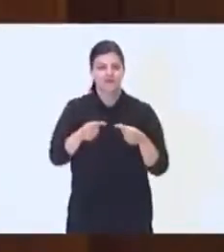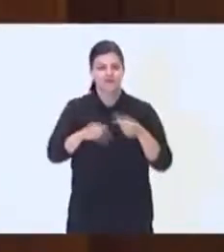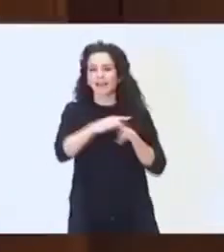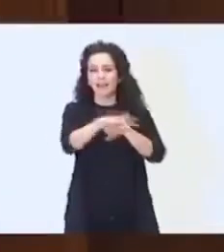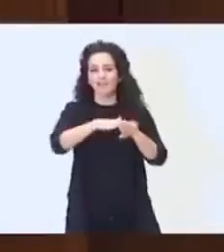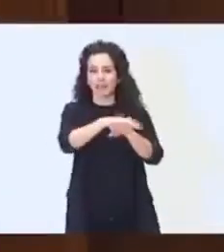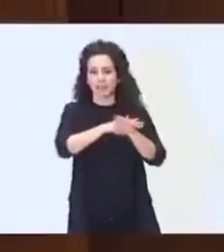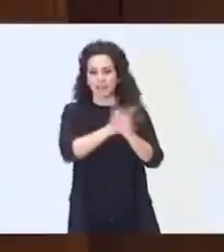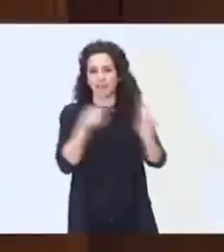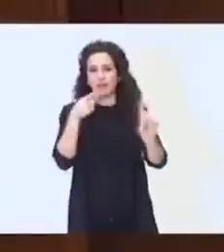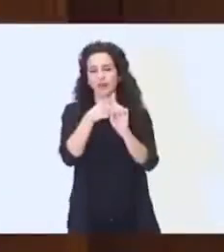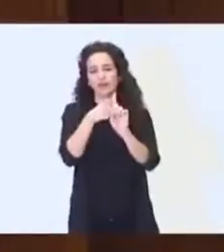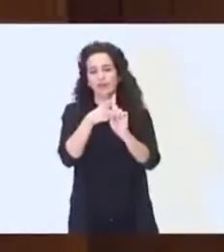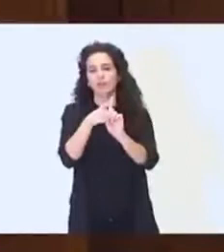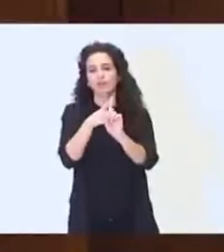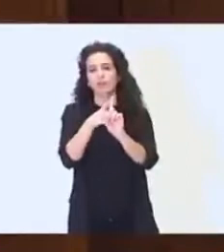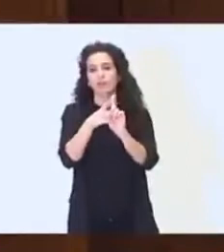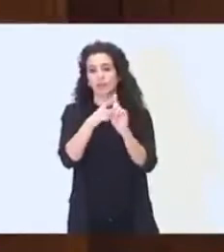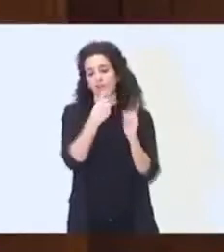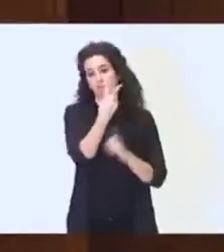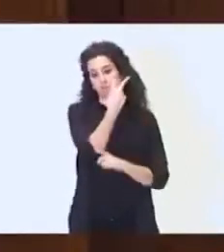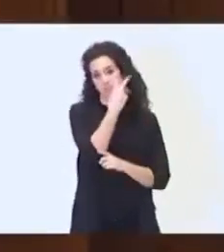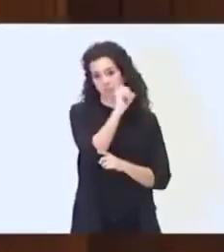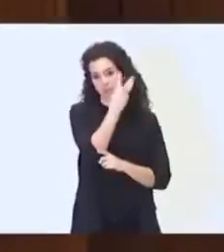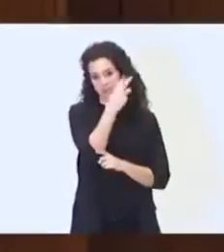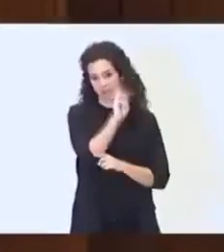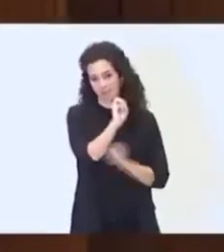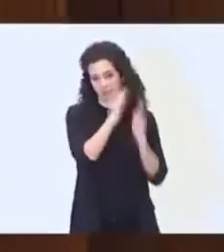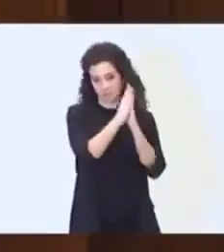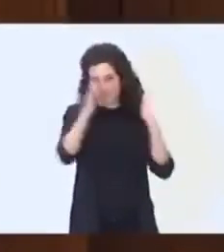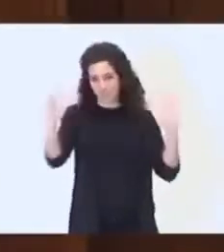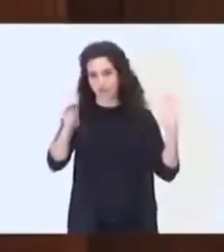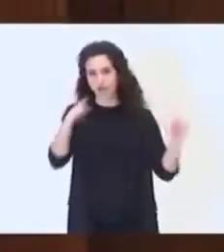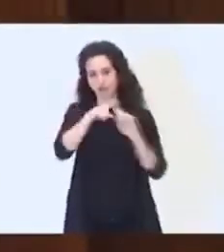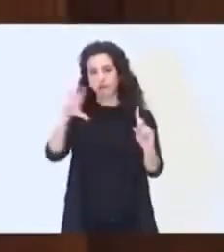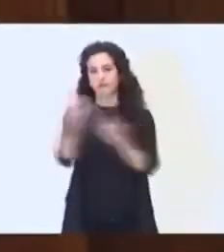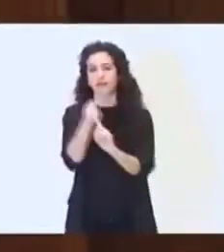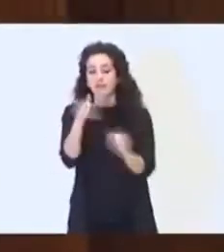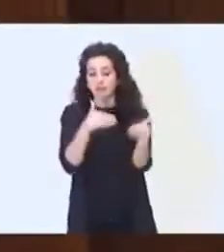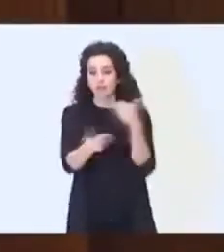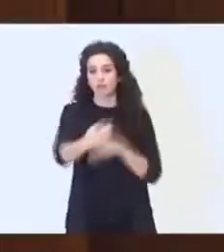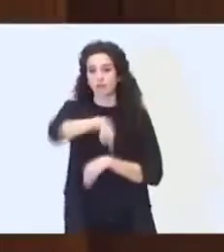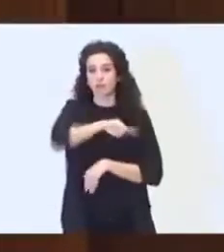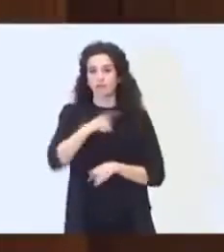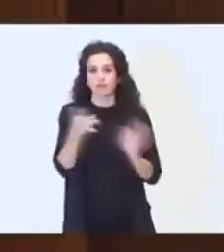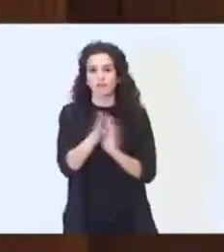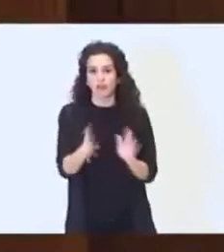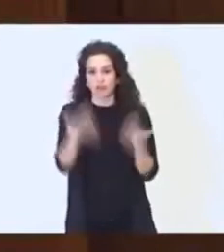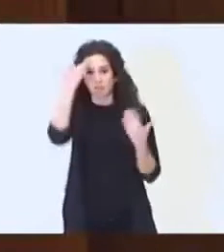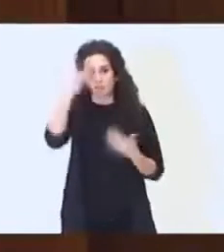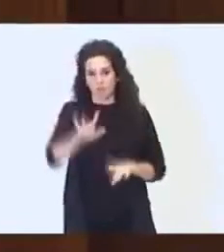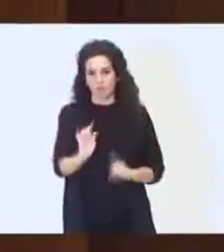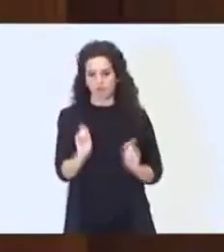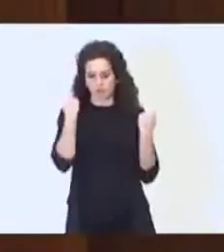nuevo. La sostenibilidad es nuestro futuro y debe serlo cuanto antes. El turismo sí seguirá siendo nuestra